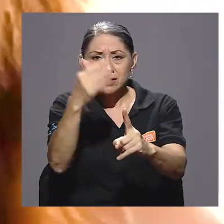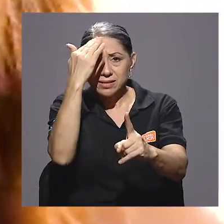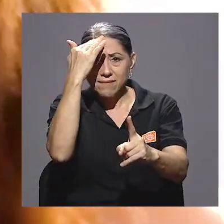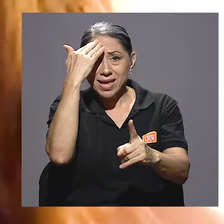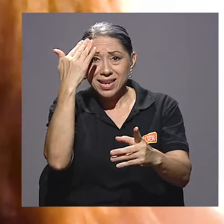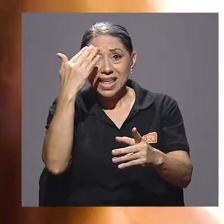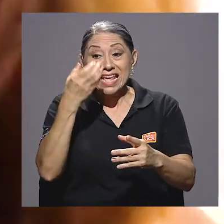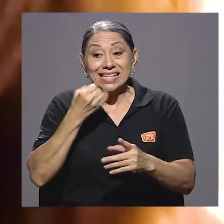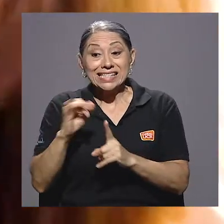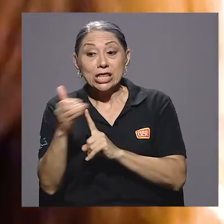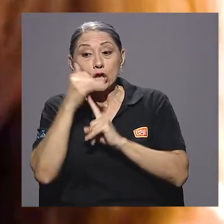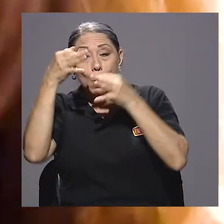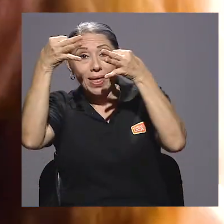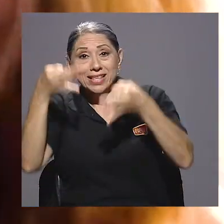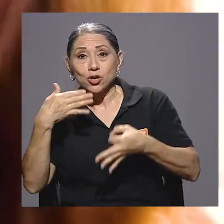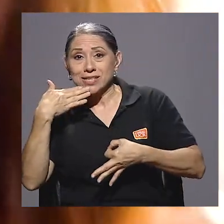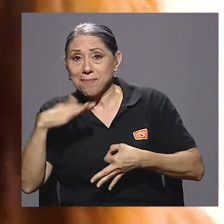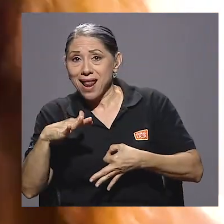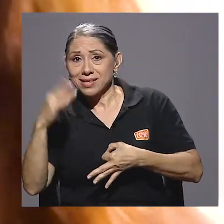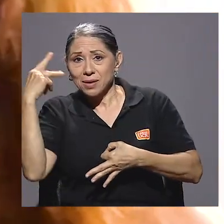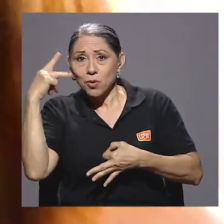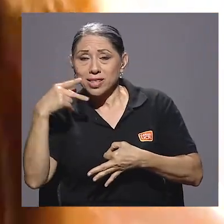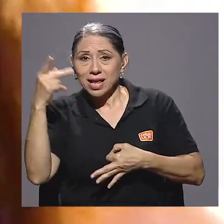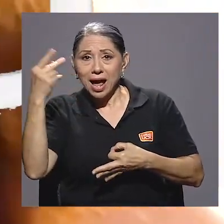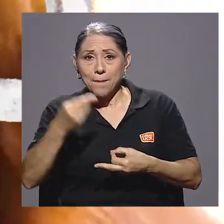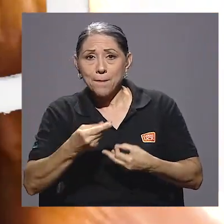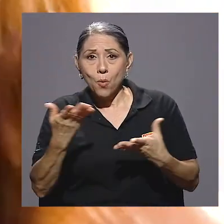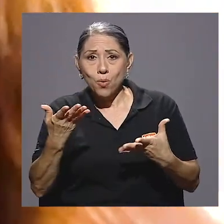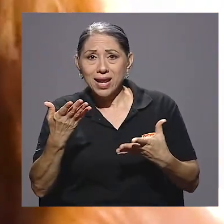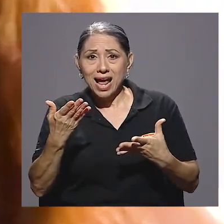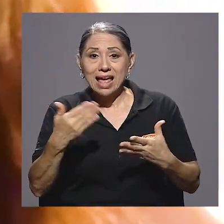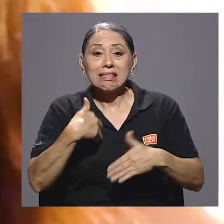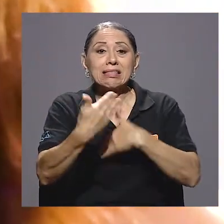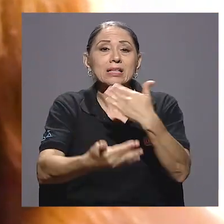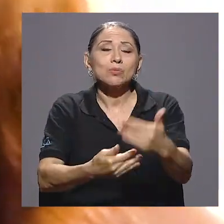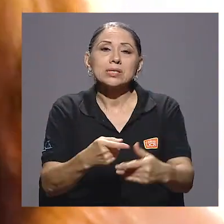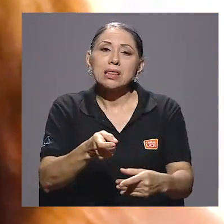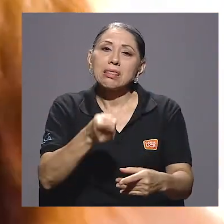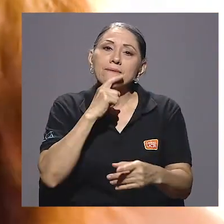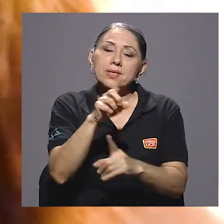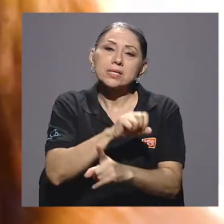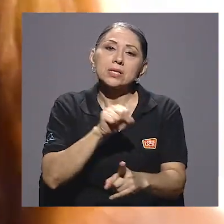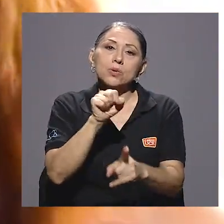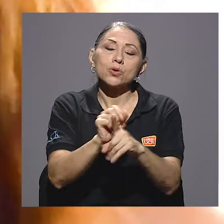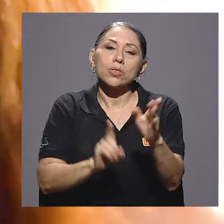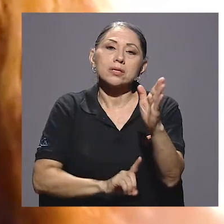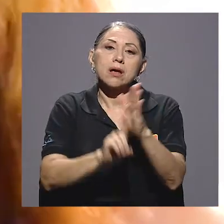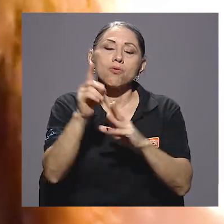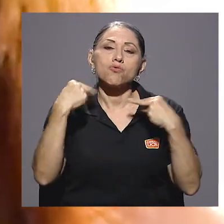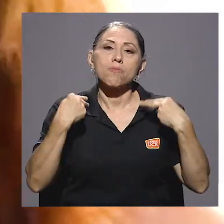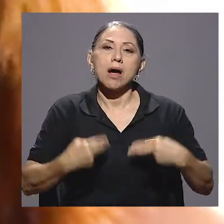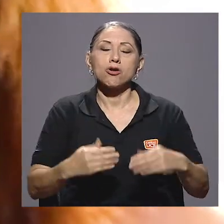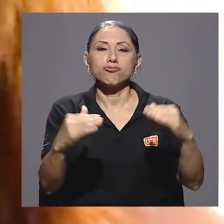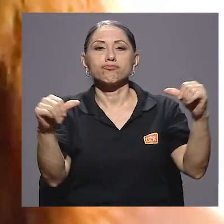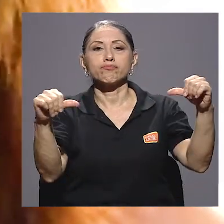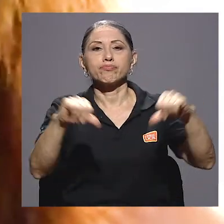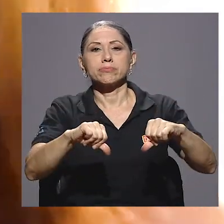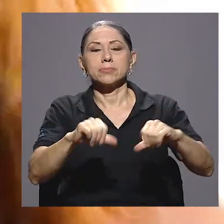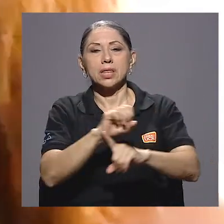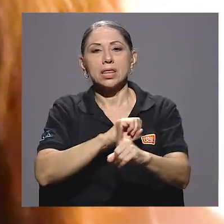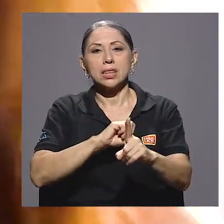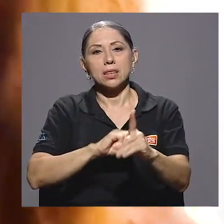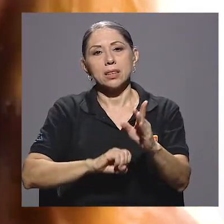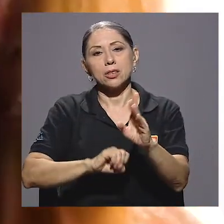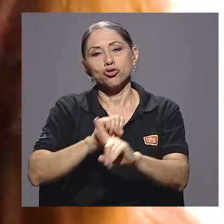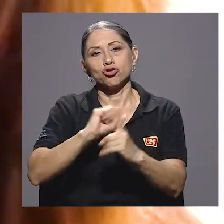saber que malas decisiones de política pública tienen un alto costo de desarrollo humano y de